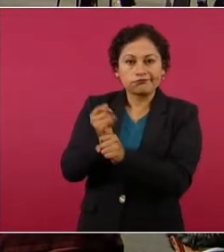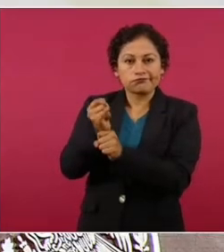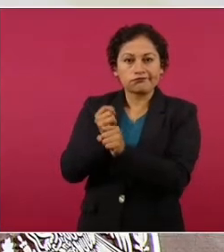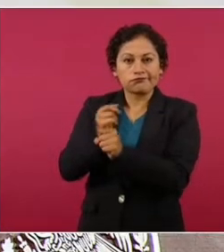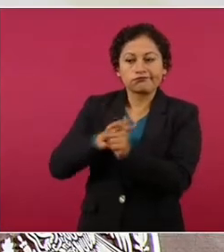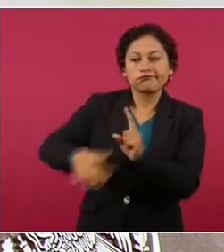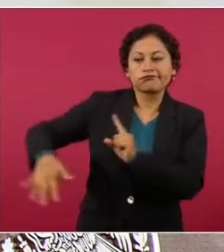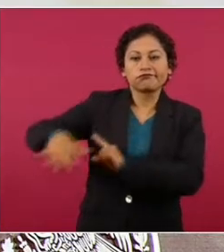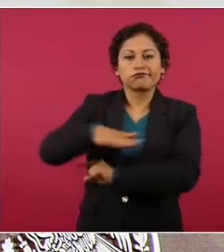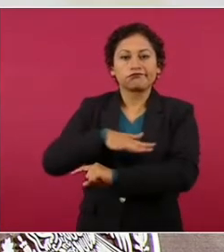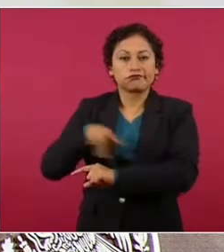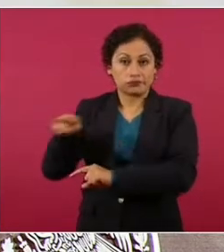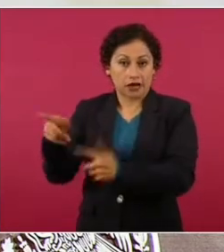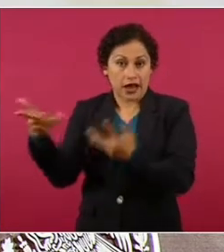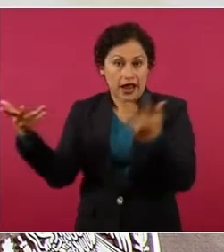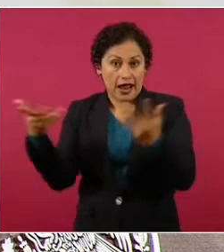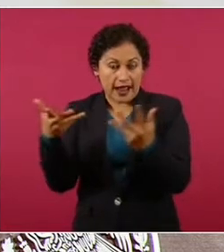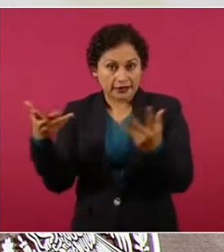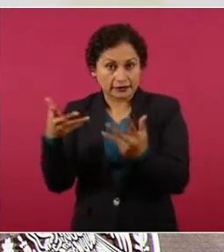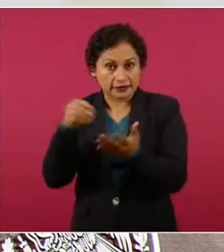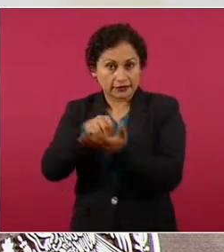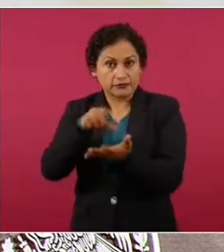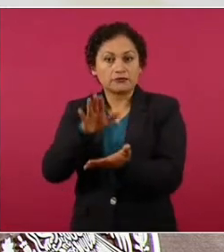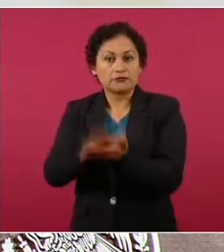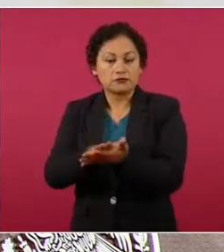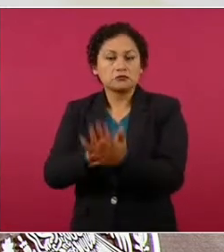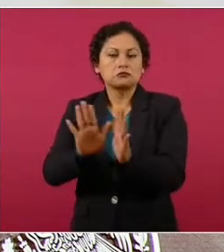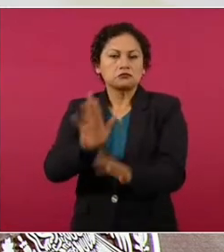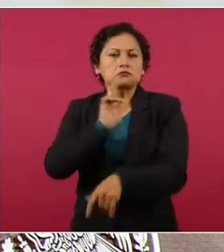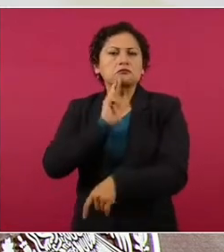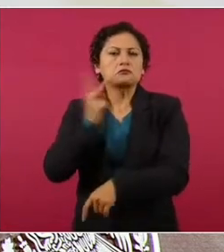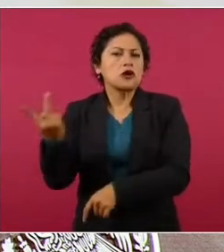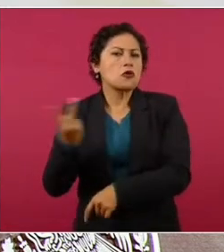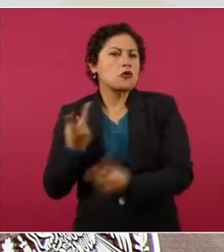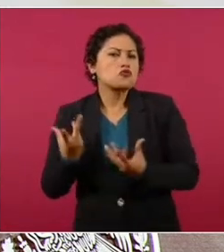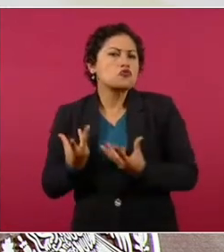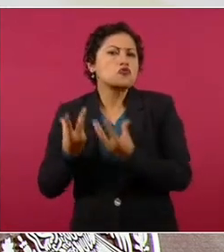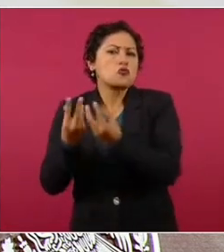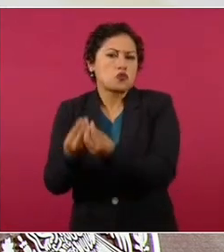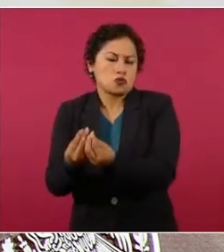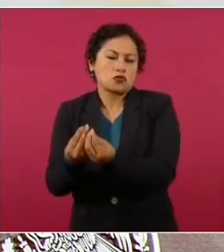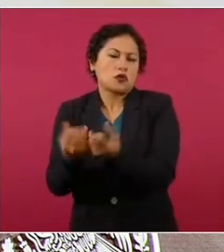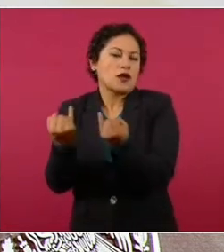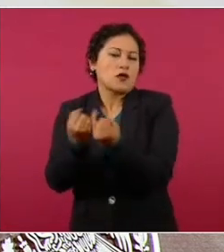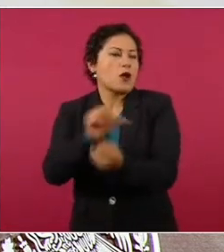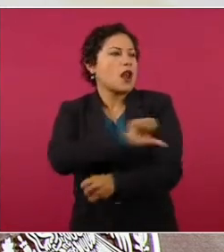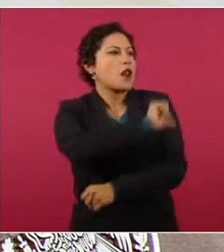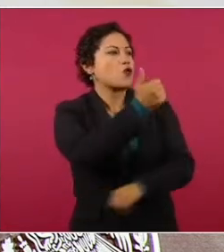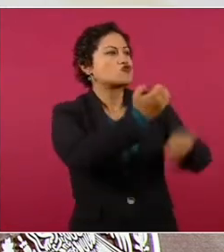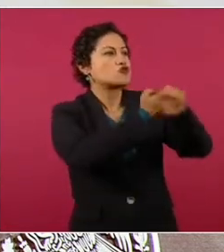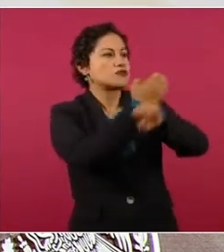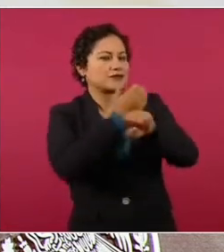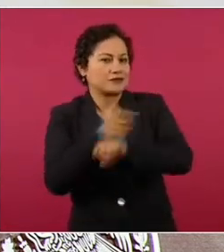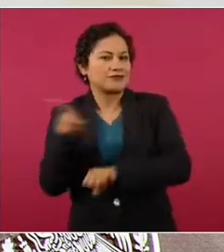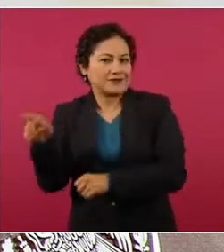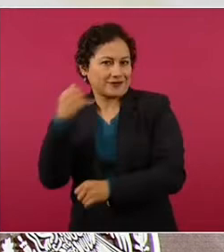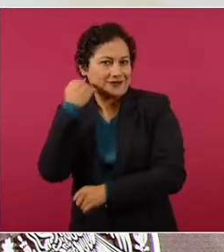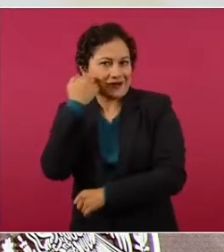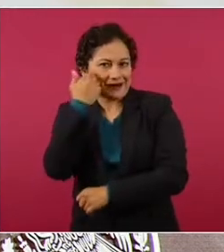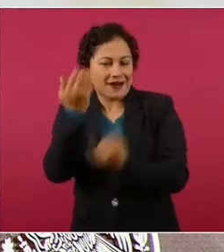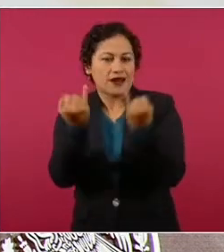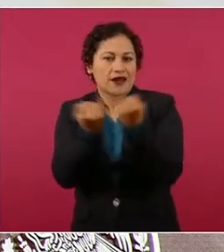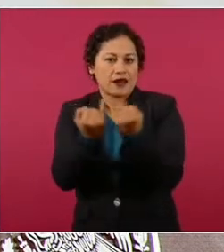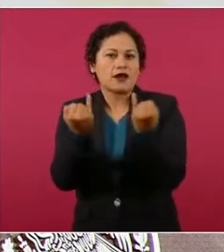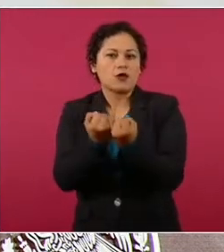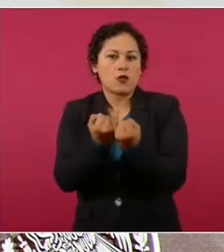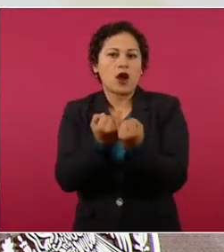de campo que ellos habían programado lo hiciéramos en conjunto como lo hicimos en todos los otros estados, con las cédulas de